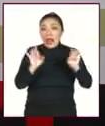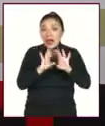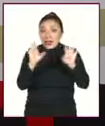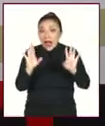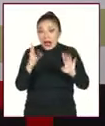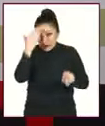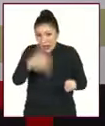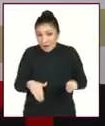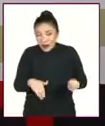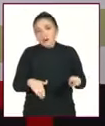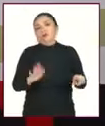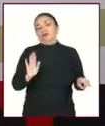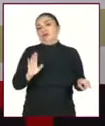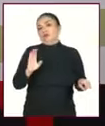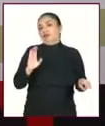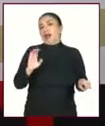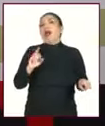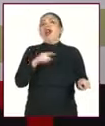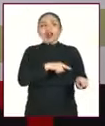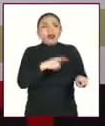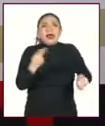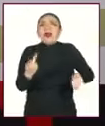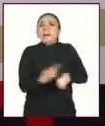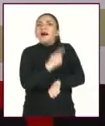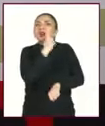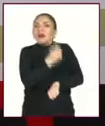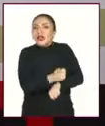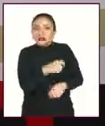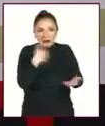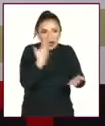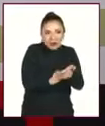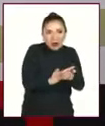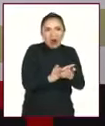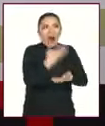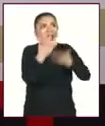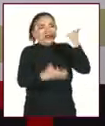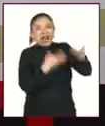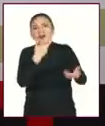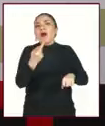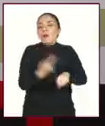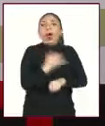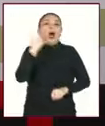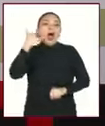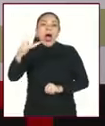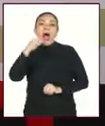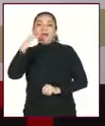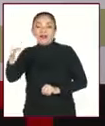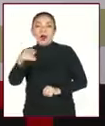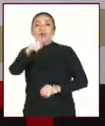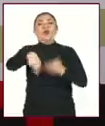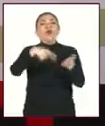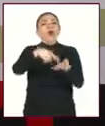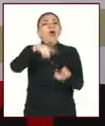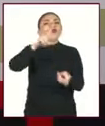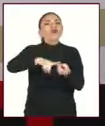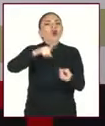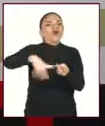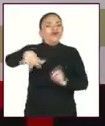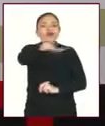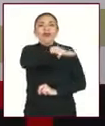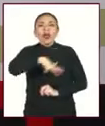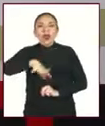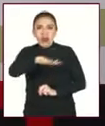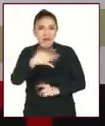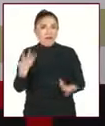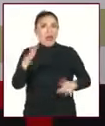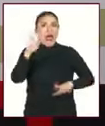algo, cómo fue el evento o lo que sucedió, en dónde estamos ubicados, más que nada porque pues a veces